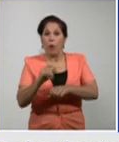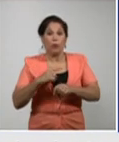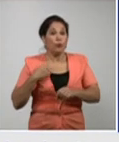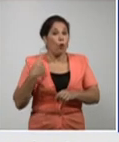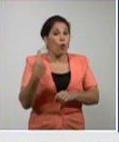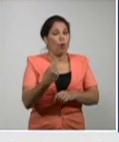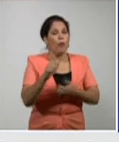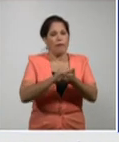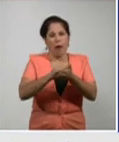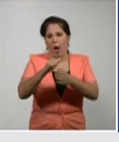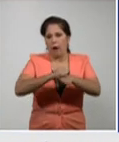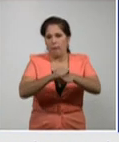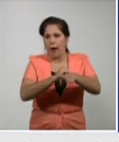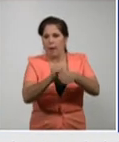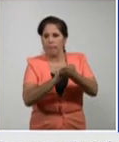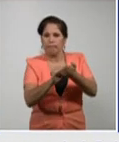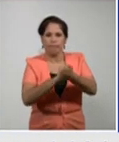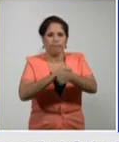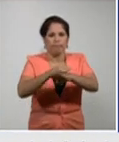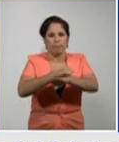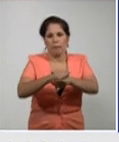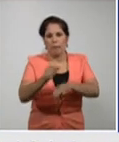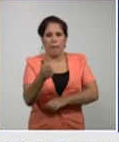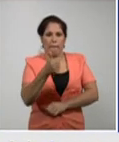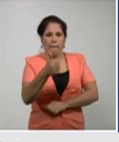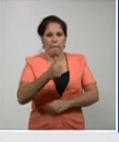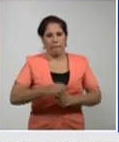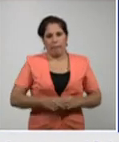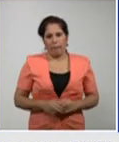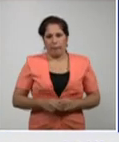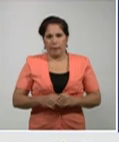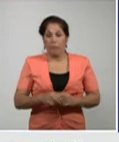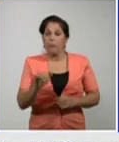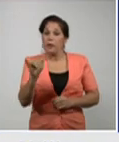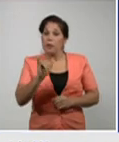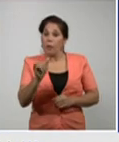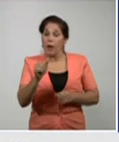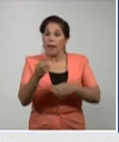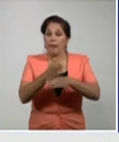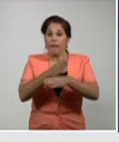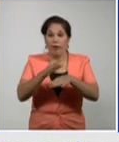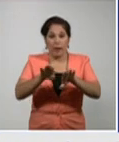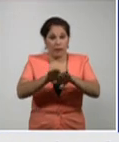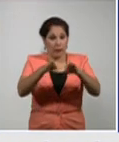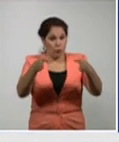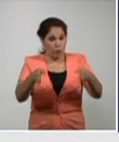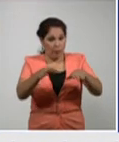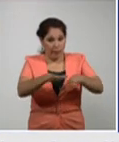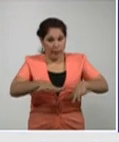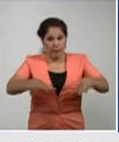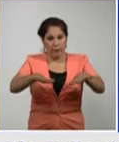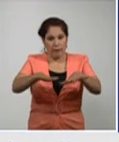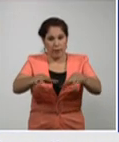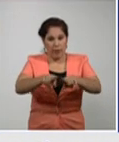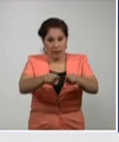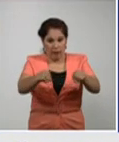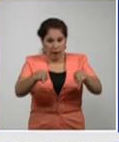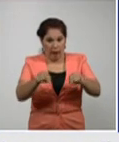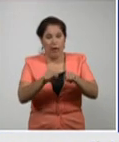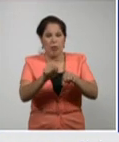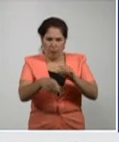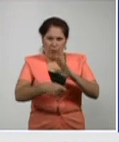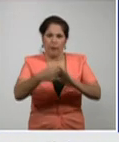hay que lavarlas correctamente. Y se ha visto que en diferentes superficies puede